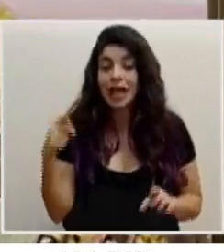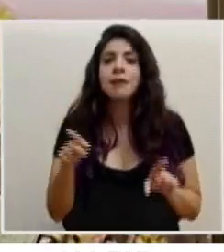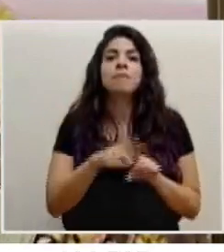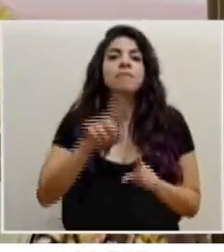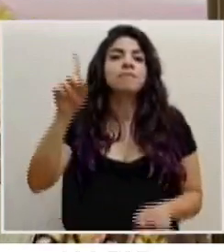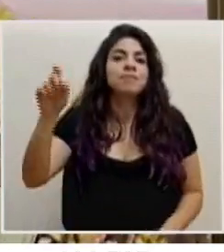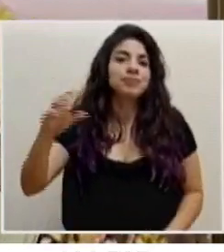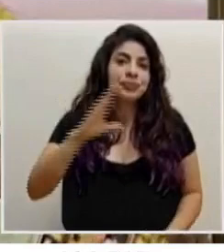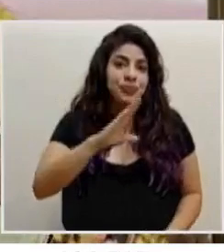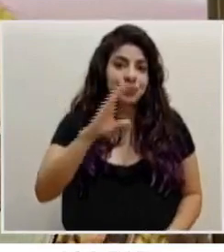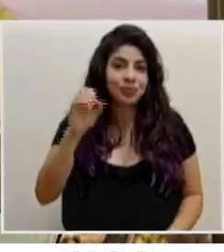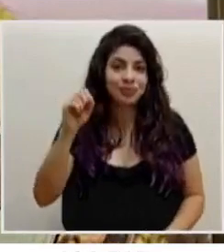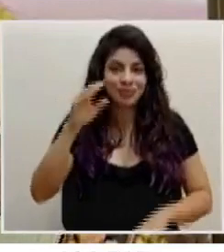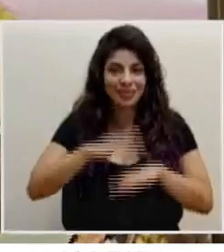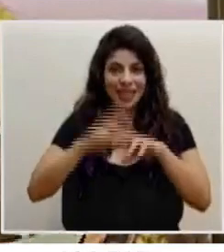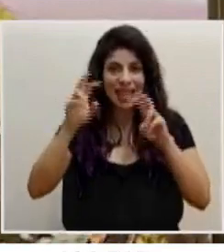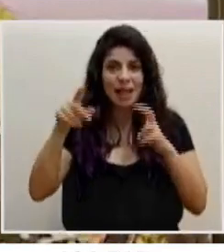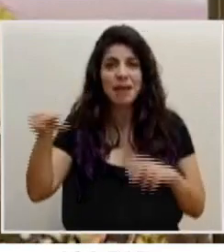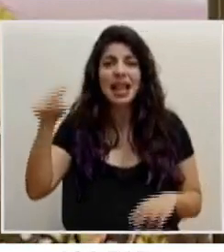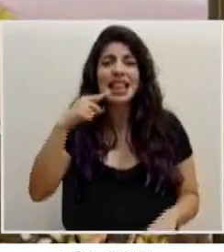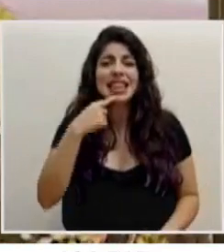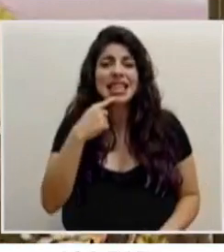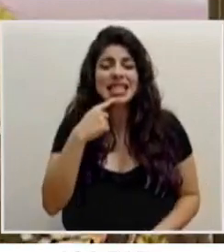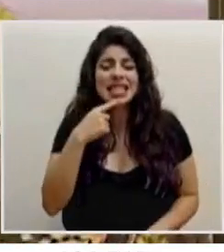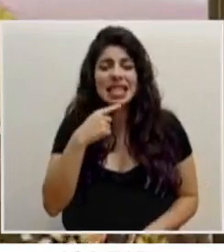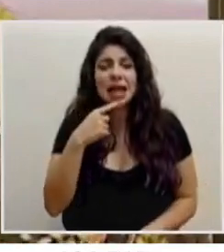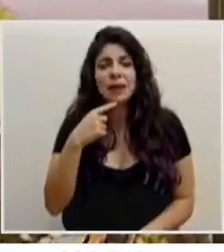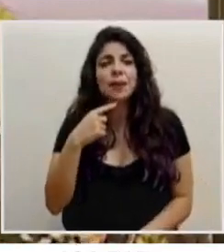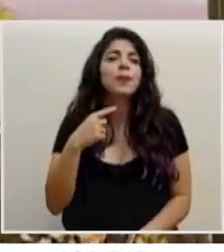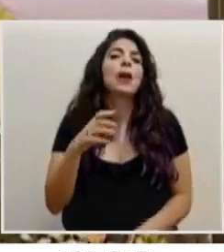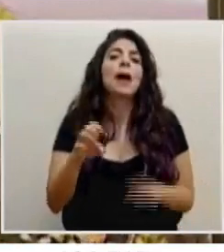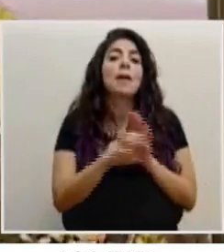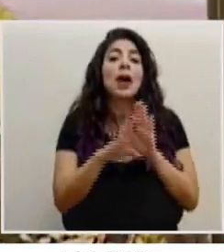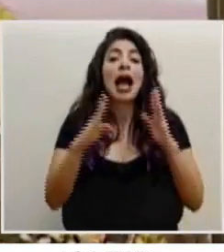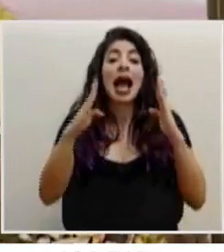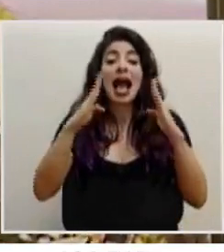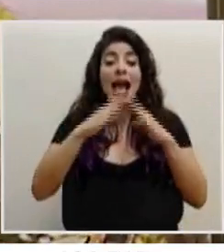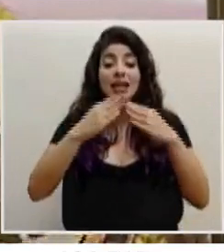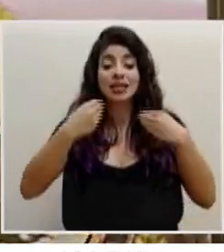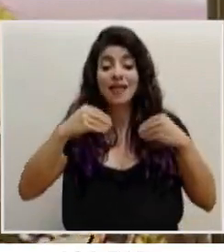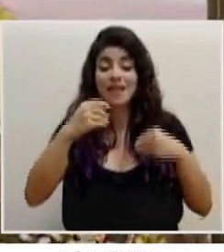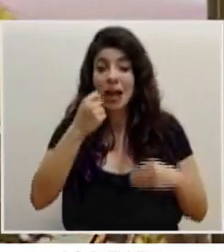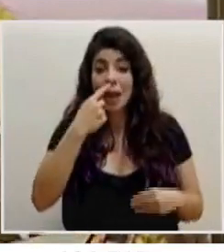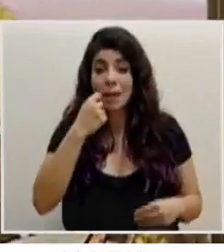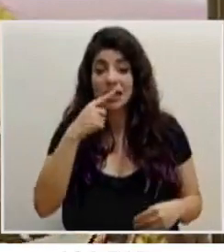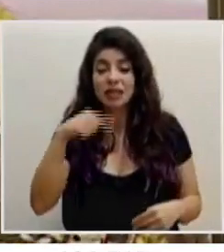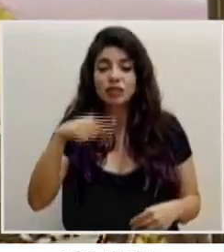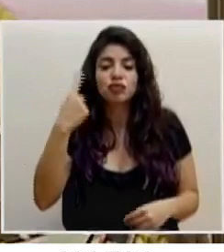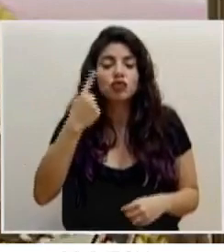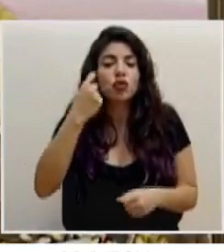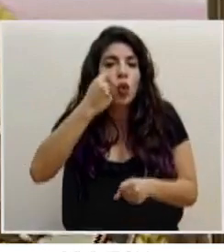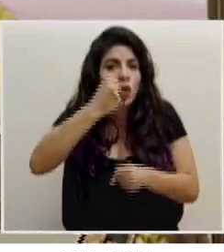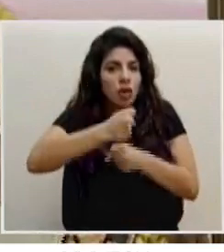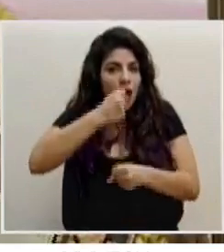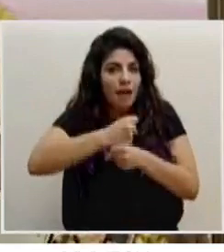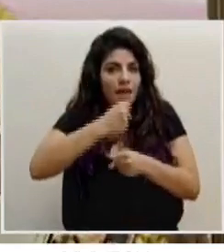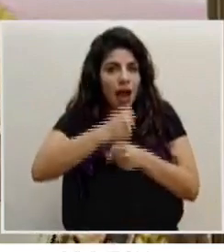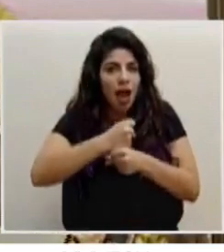caja sobre ese tema, y lo que me dicen es que, por ejemplo, las casas farmacéuticas solamente están trabajando